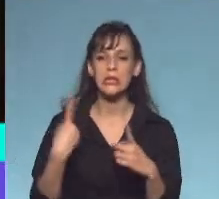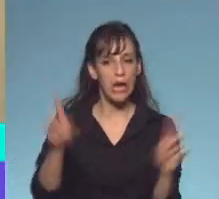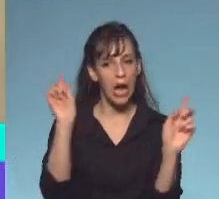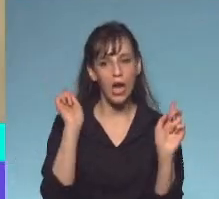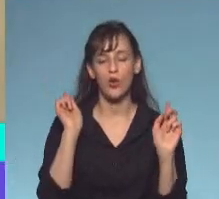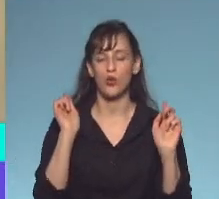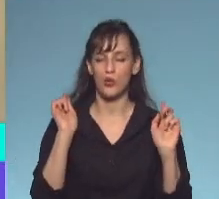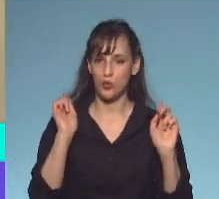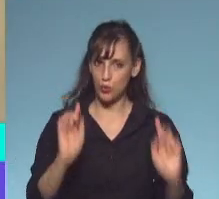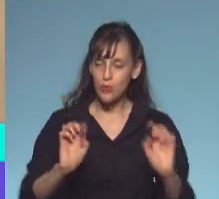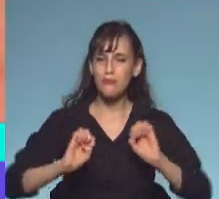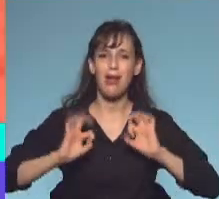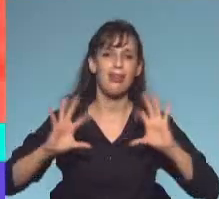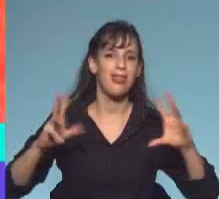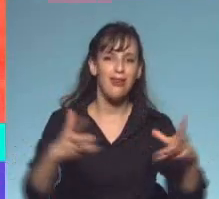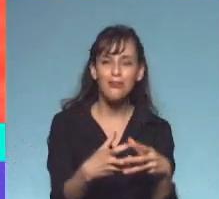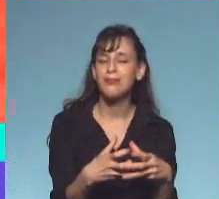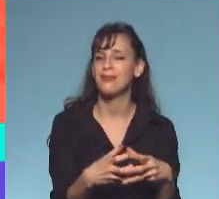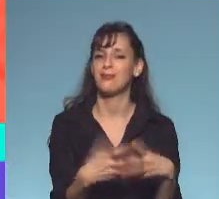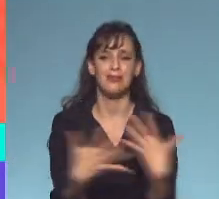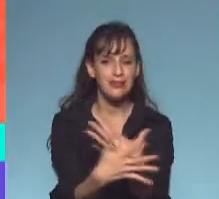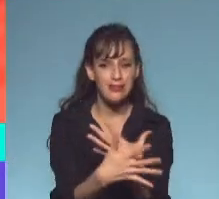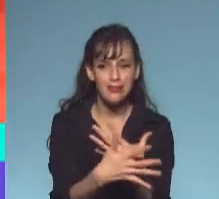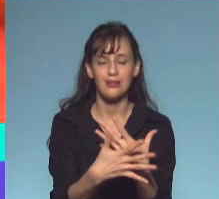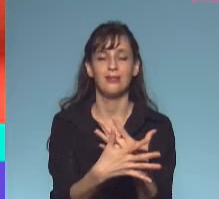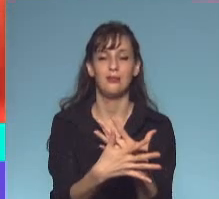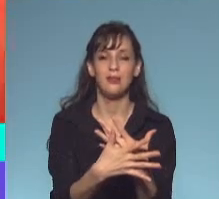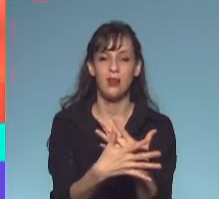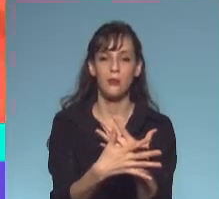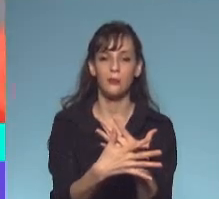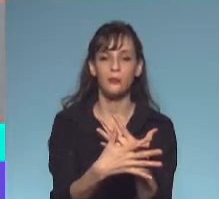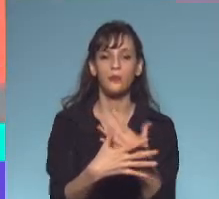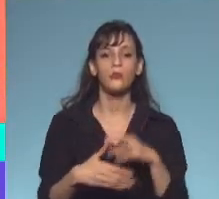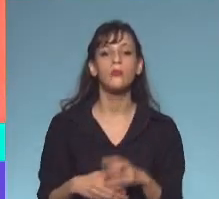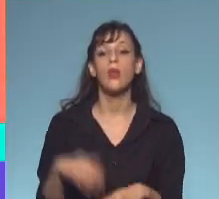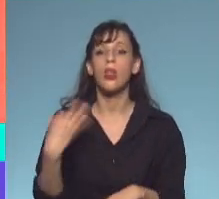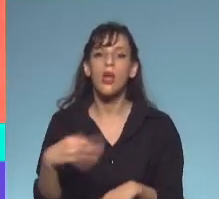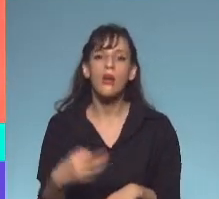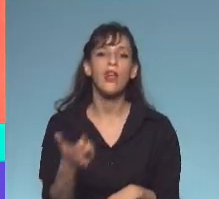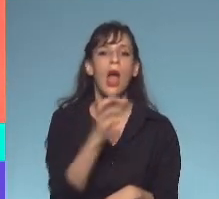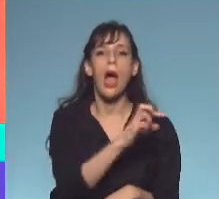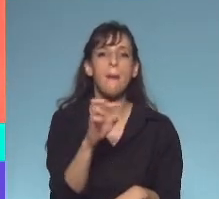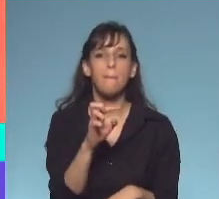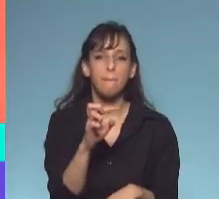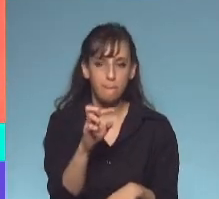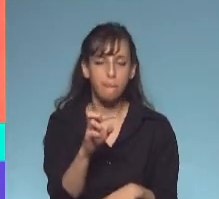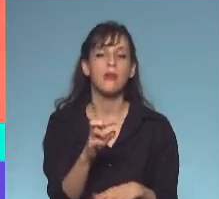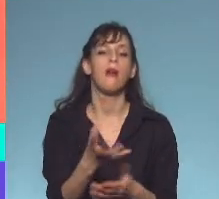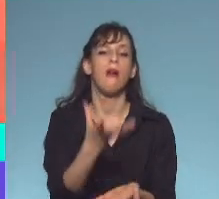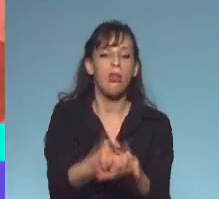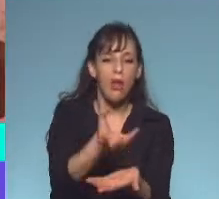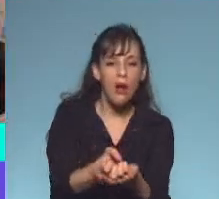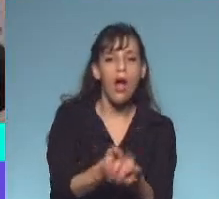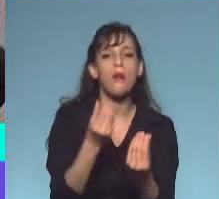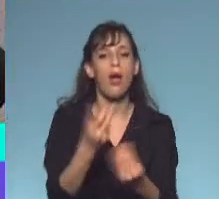con una pandemia que azota el mundo entero que para notarse tiene que anotarse a través de una app para vacunarse o